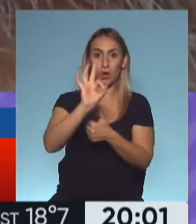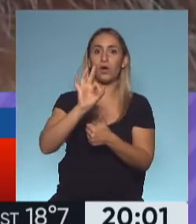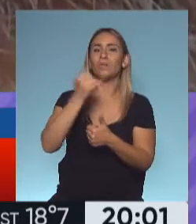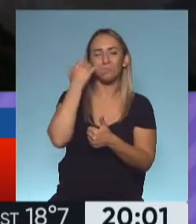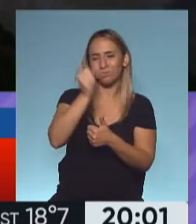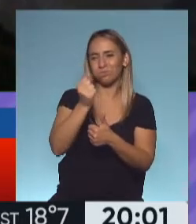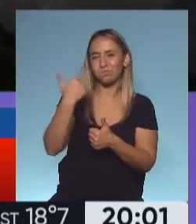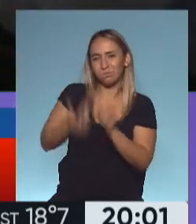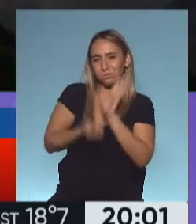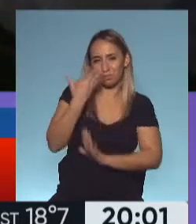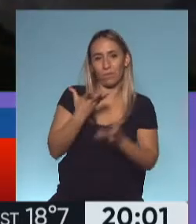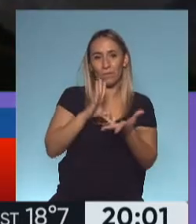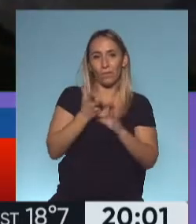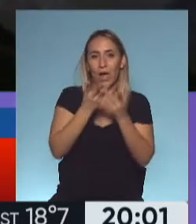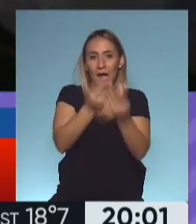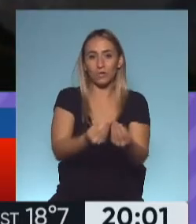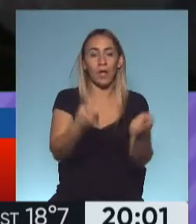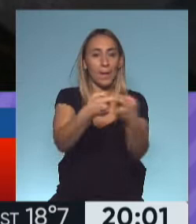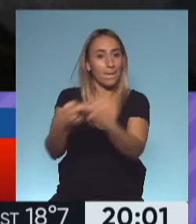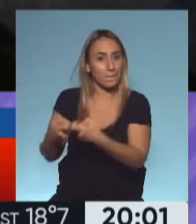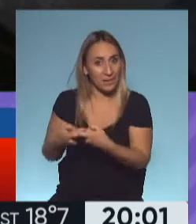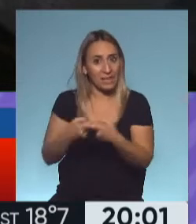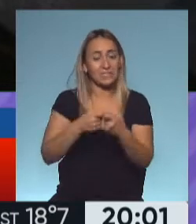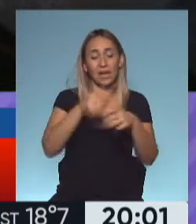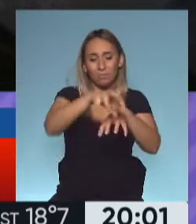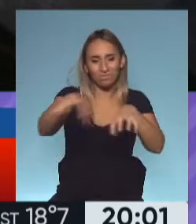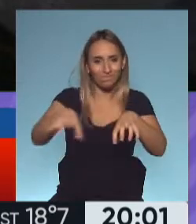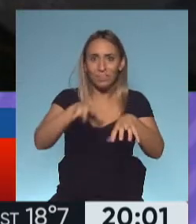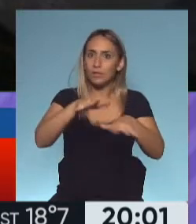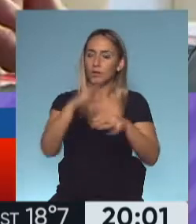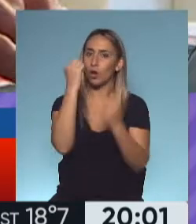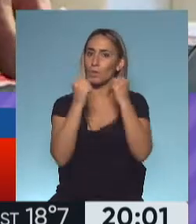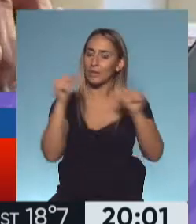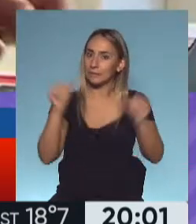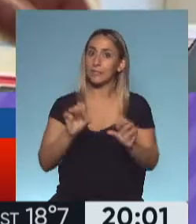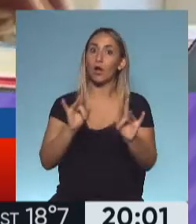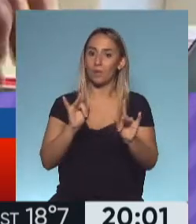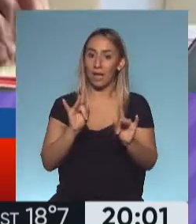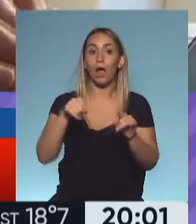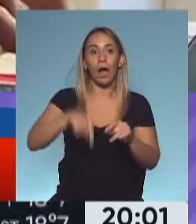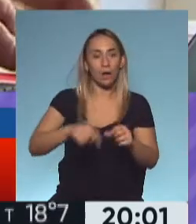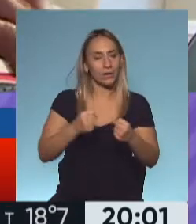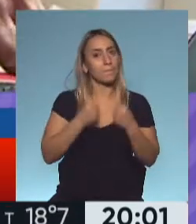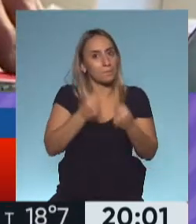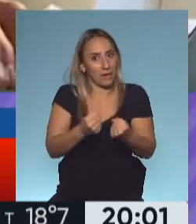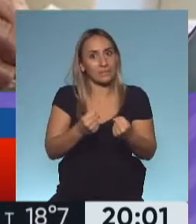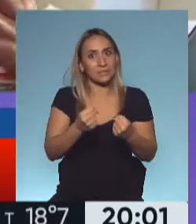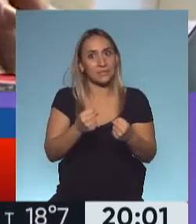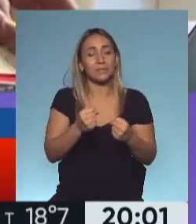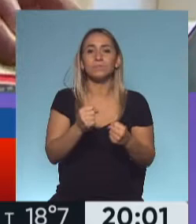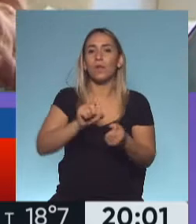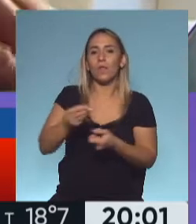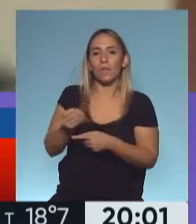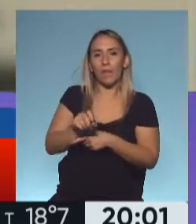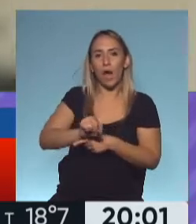ayuda a las empresas y empresarios que tenían una situación difícil. Lo que se hizo ahora es fortalecer el programa con un